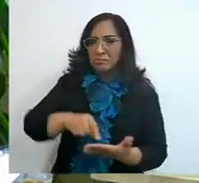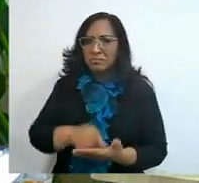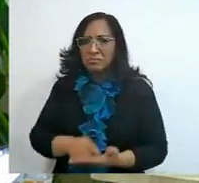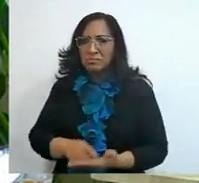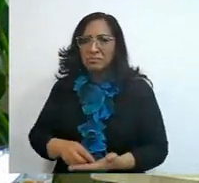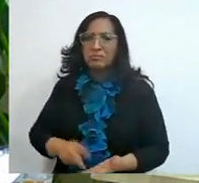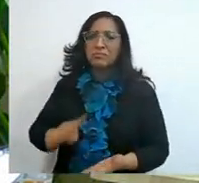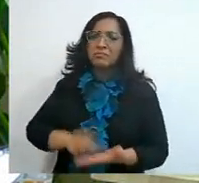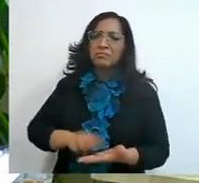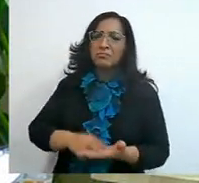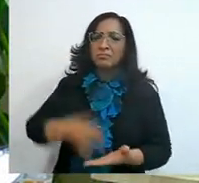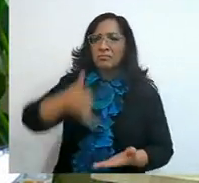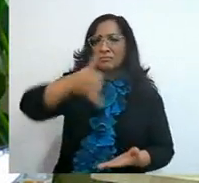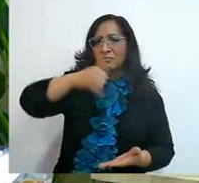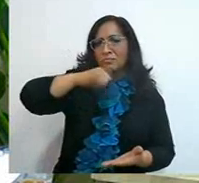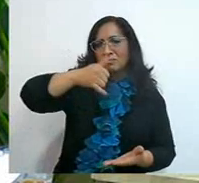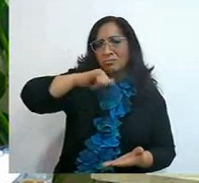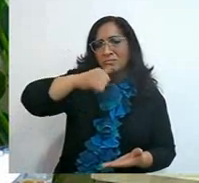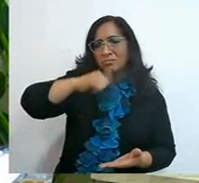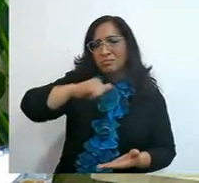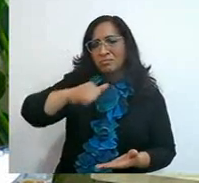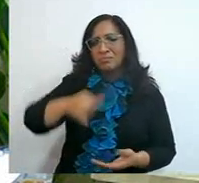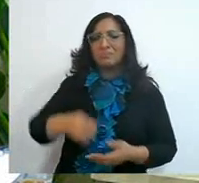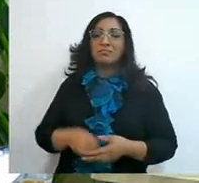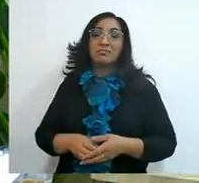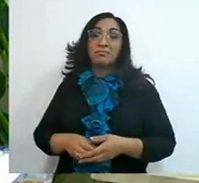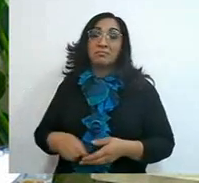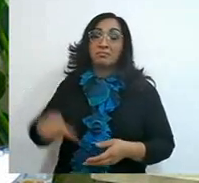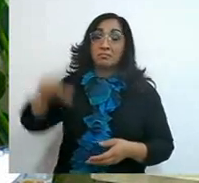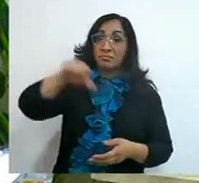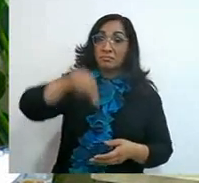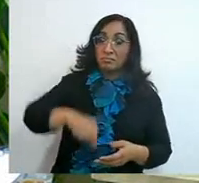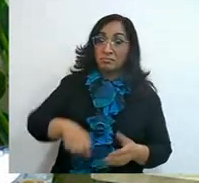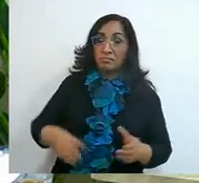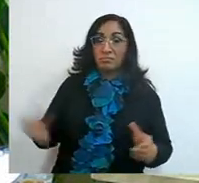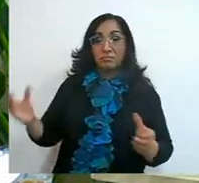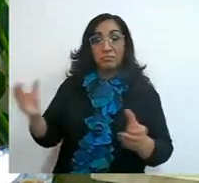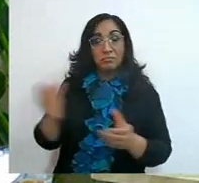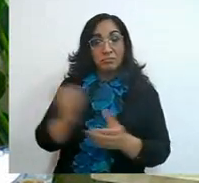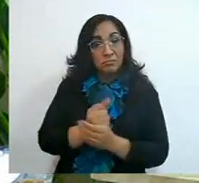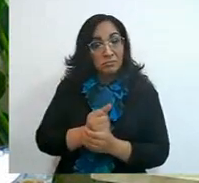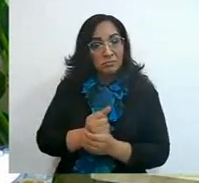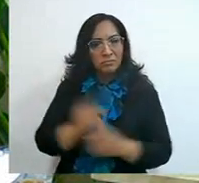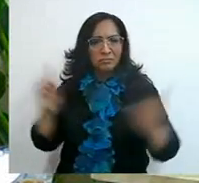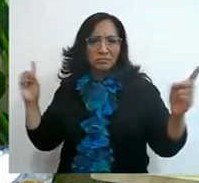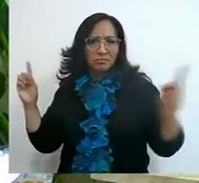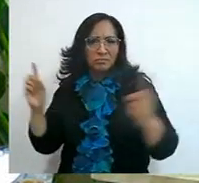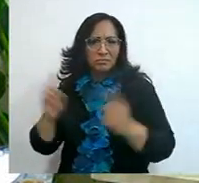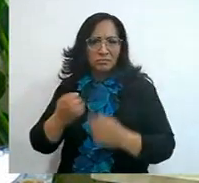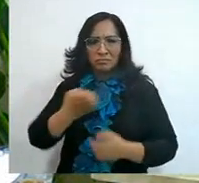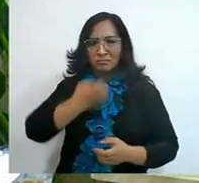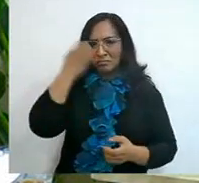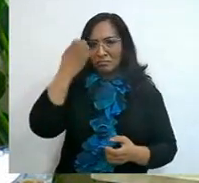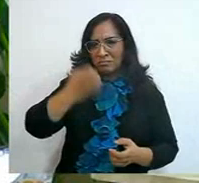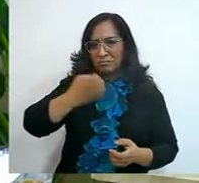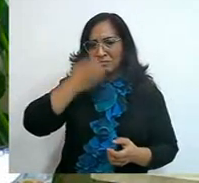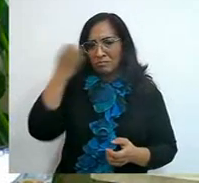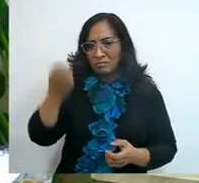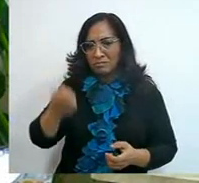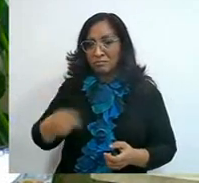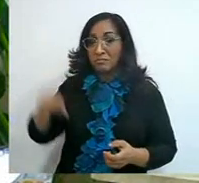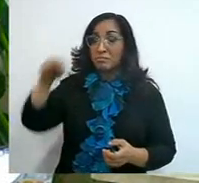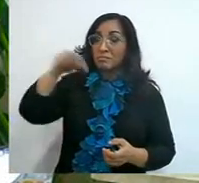lo que usted quiera, cantinas, hoy hay cantinas cerca de escuelas. Hoy